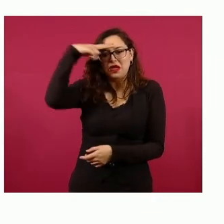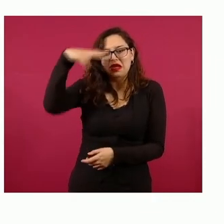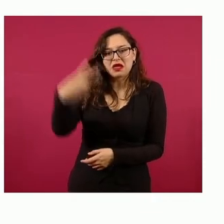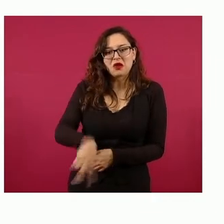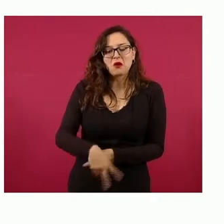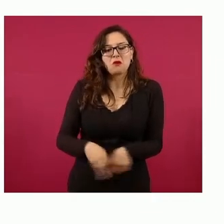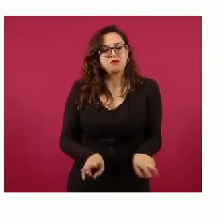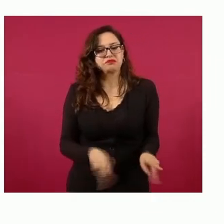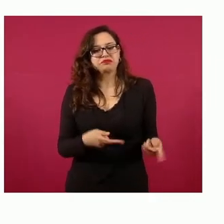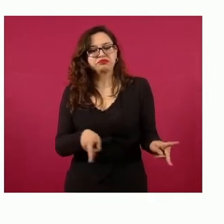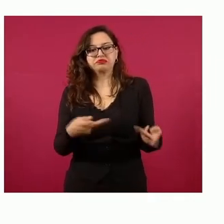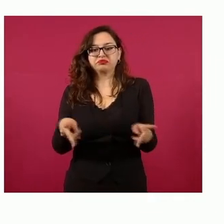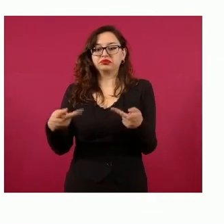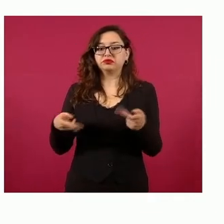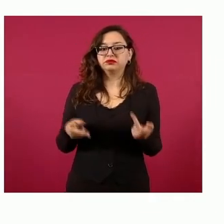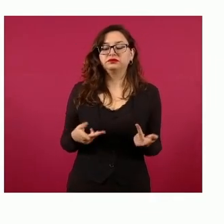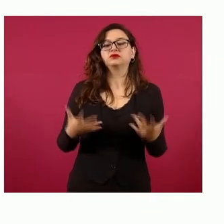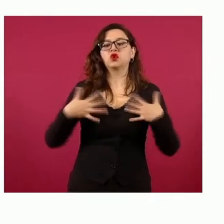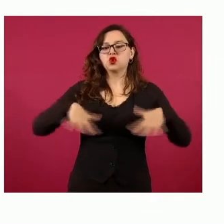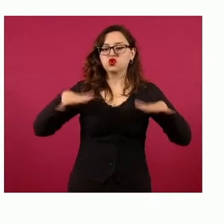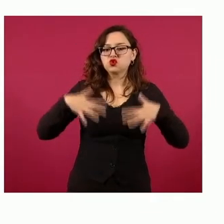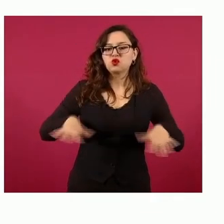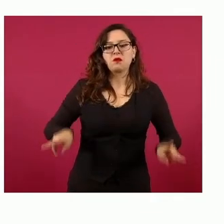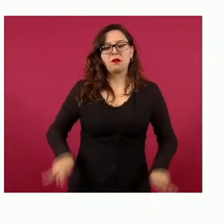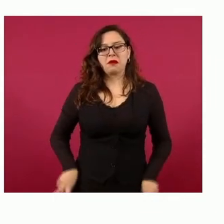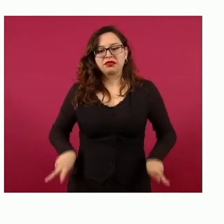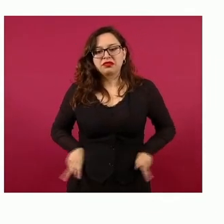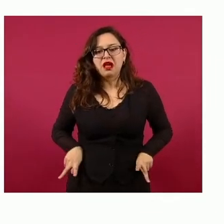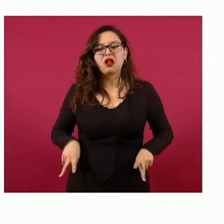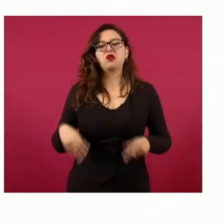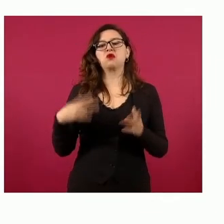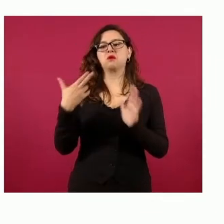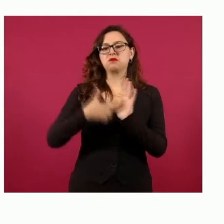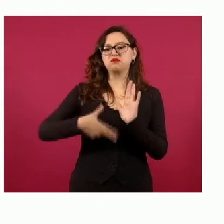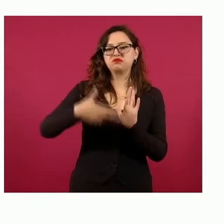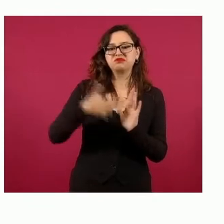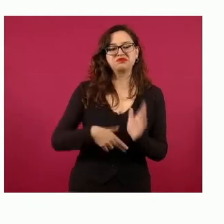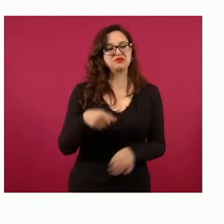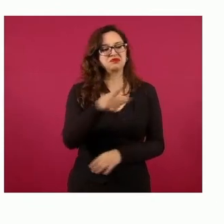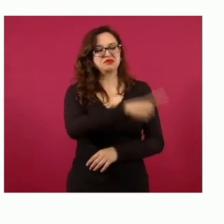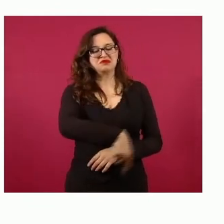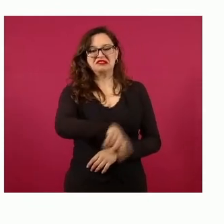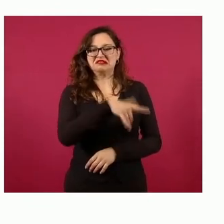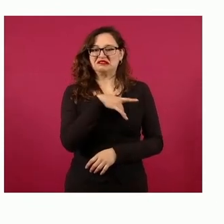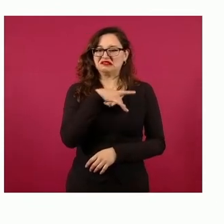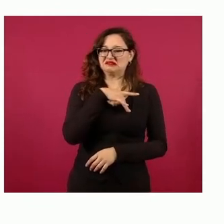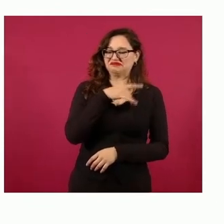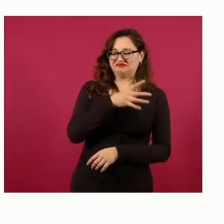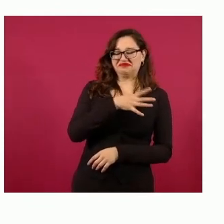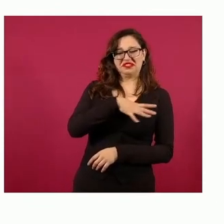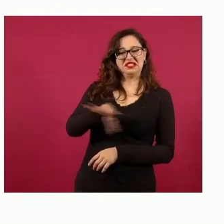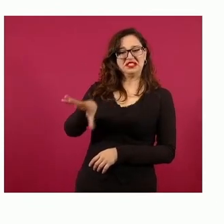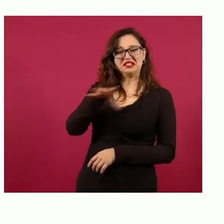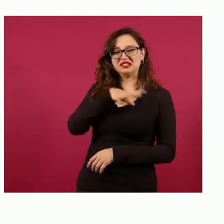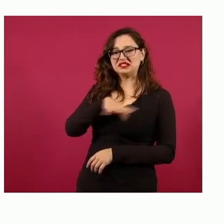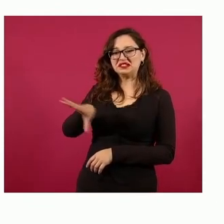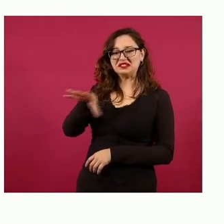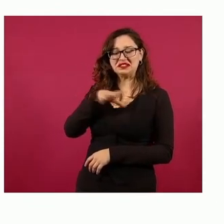Pero la venta de la ropa de mezclilla en el Aifa les pareció un error, porque